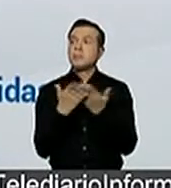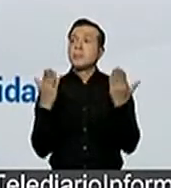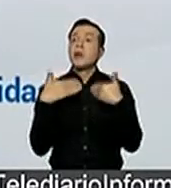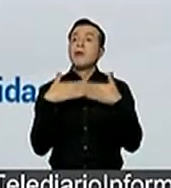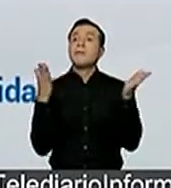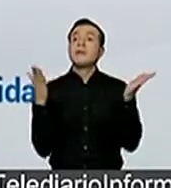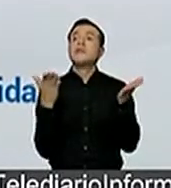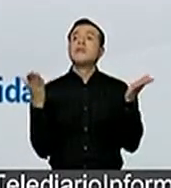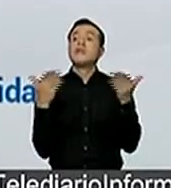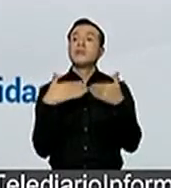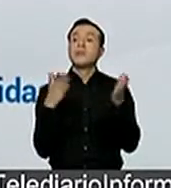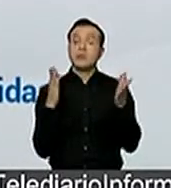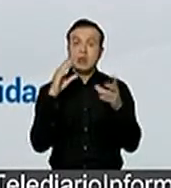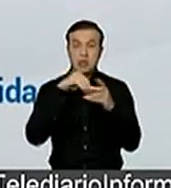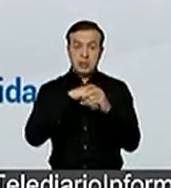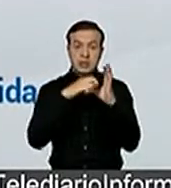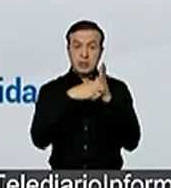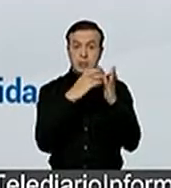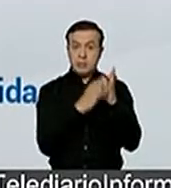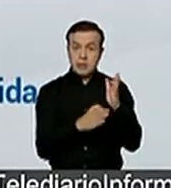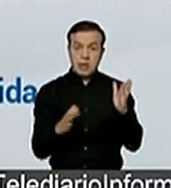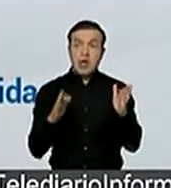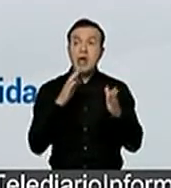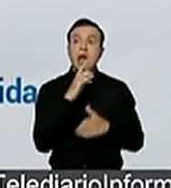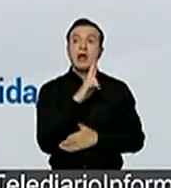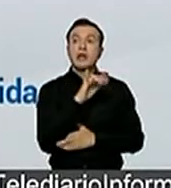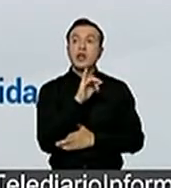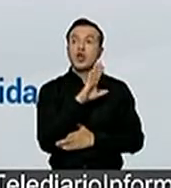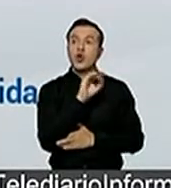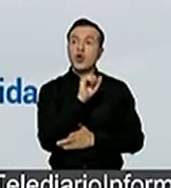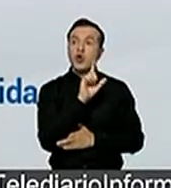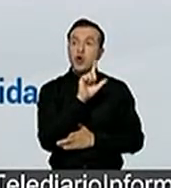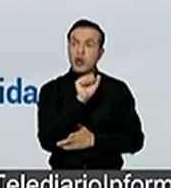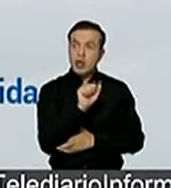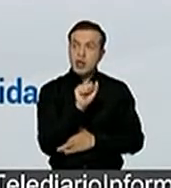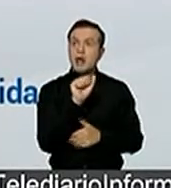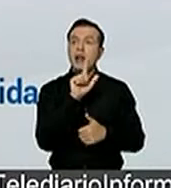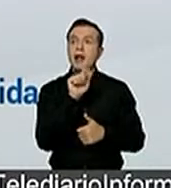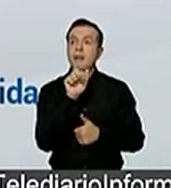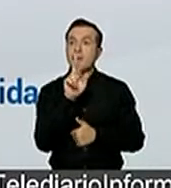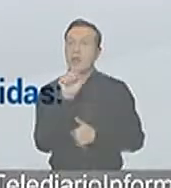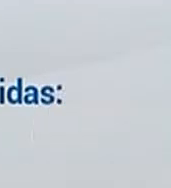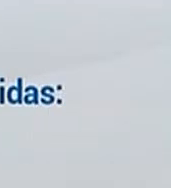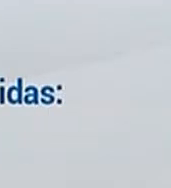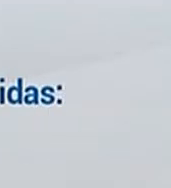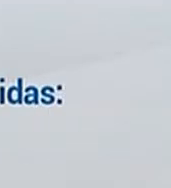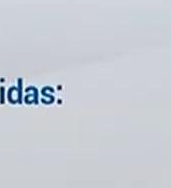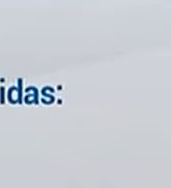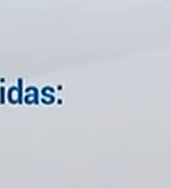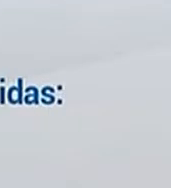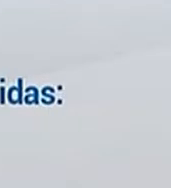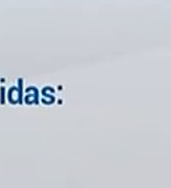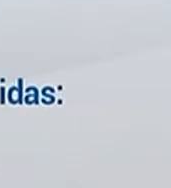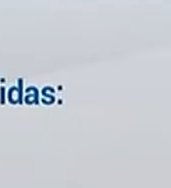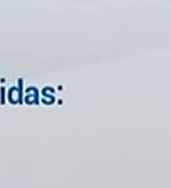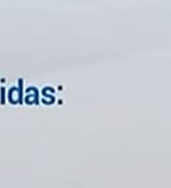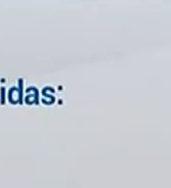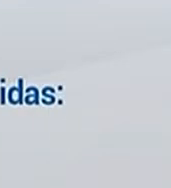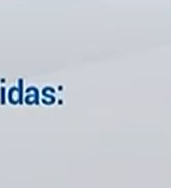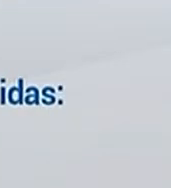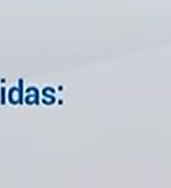Habilitados los intraterminales Río Coca, Labrador, Río Coca, Galoplaza y Quitumbe Marín Central. Los